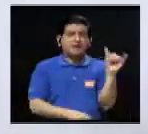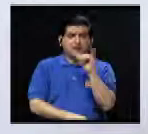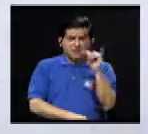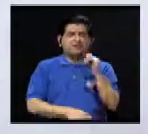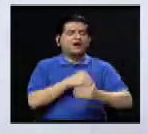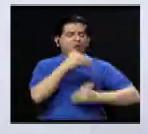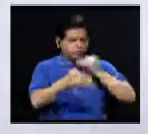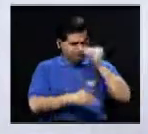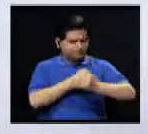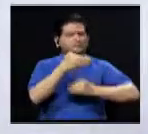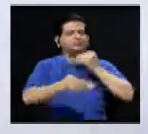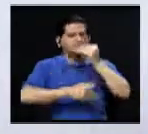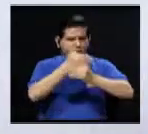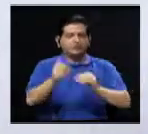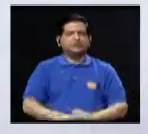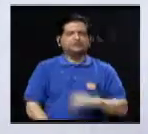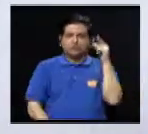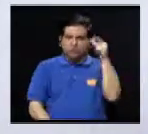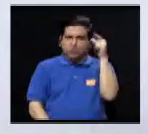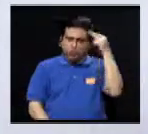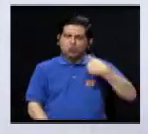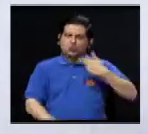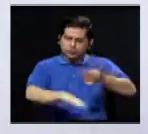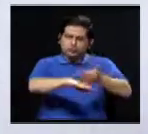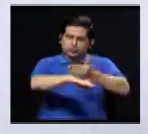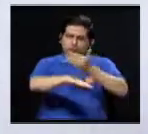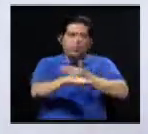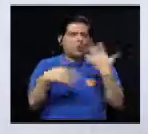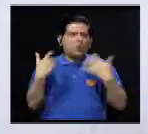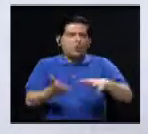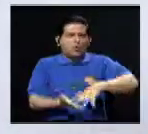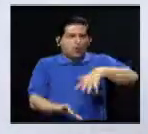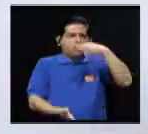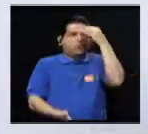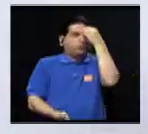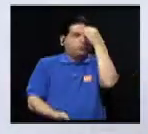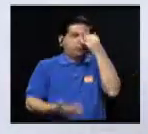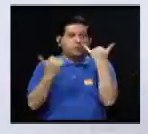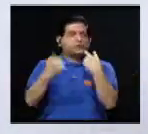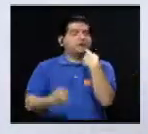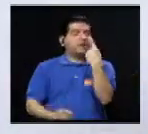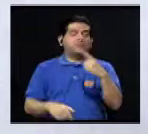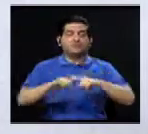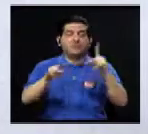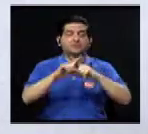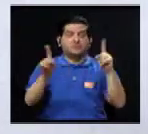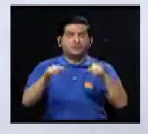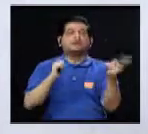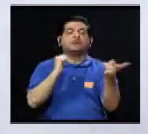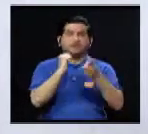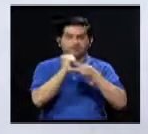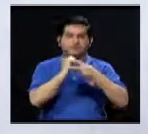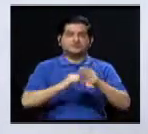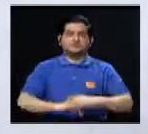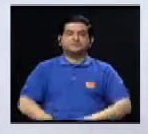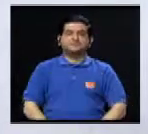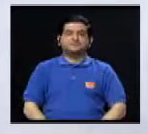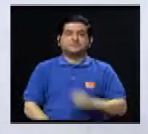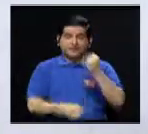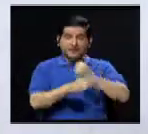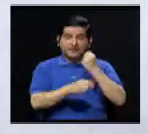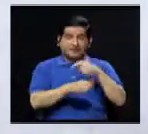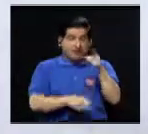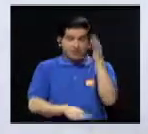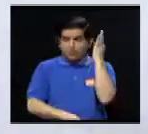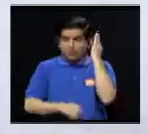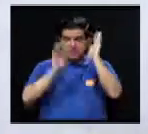es un proceso. Por supuesto que he crecido, he aprendido muchísimo, ya lo he dicho en otras oportunidades, trabajar con